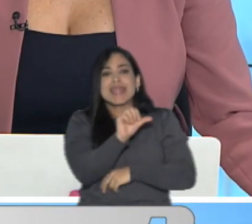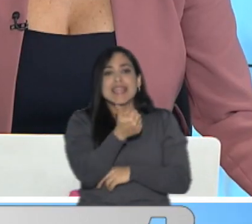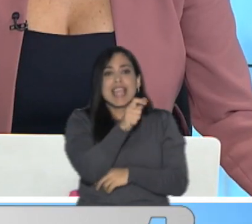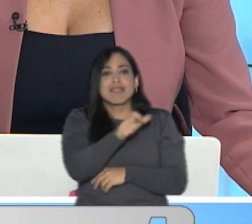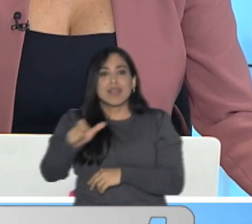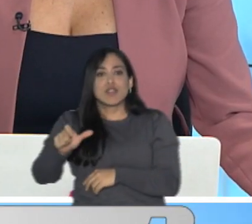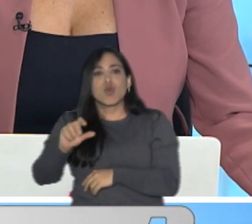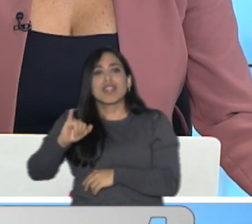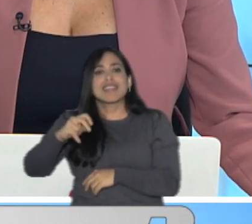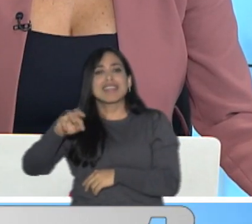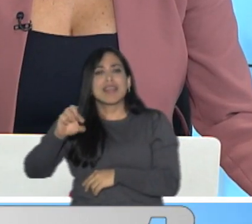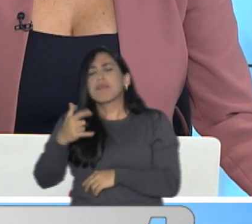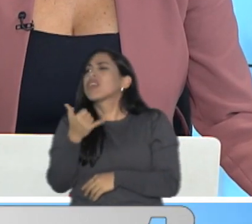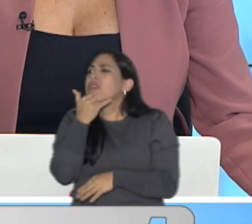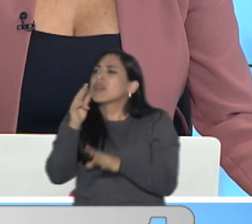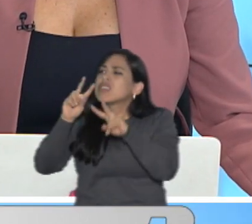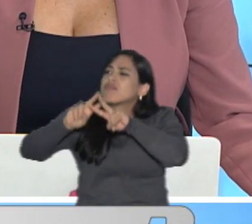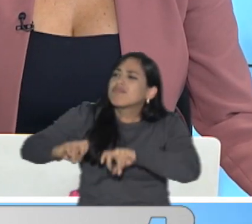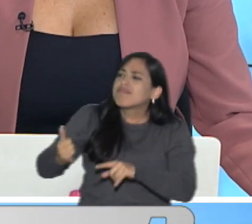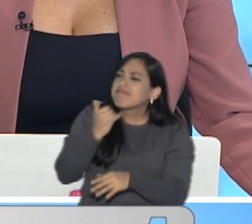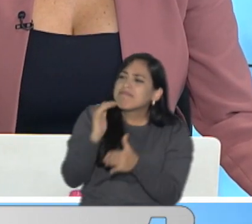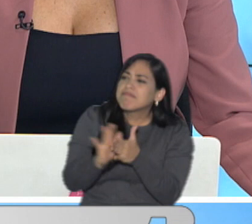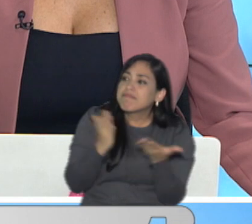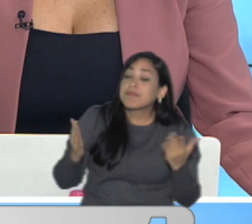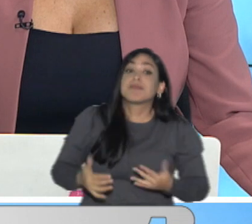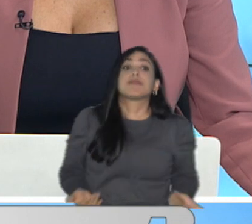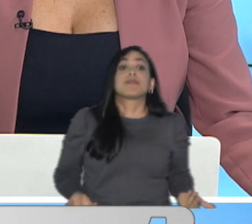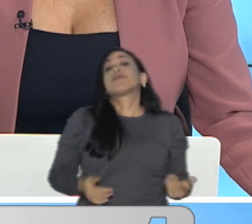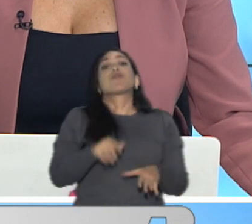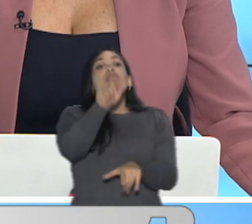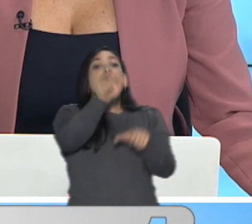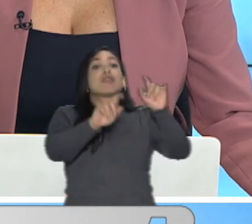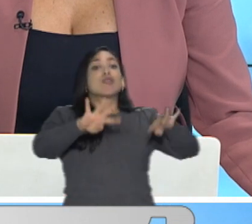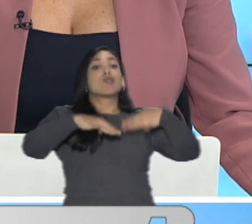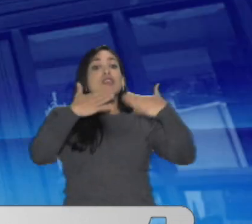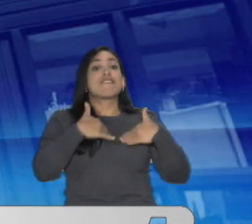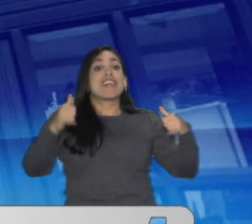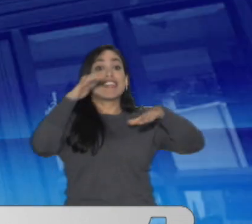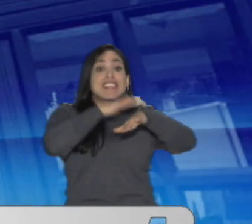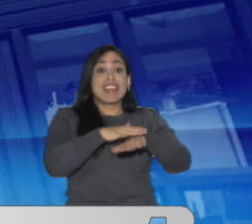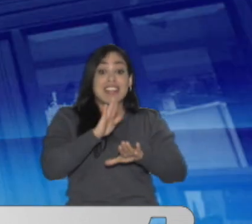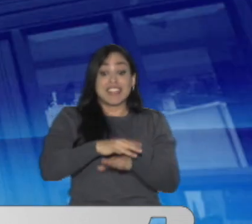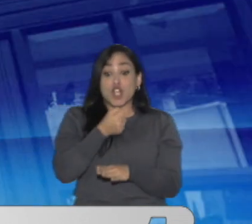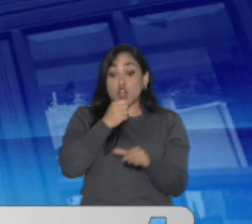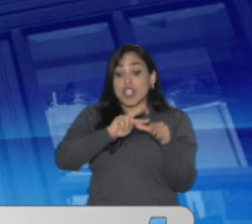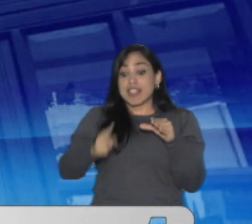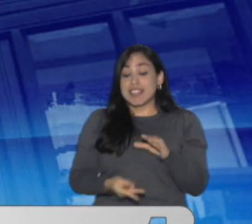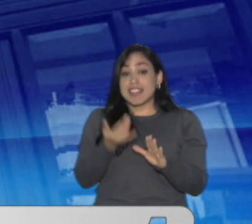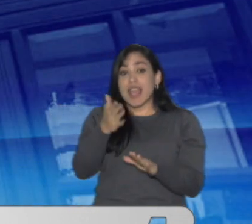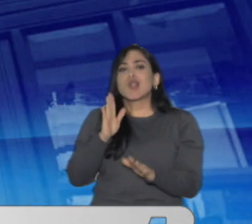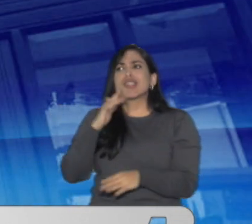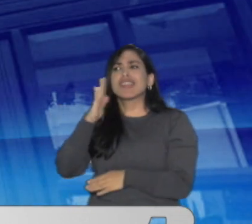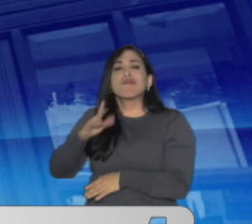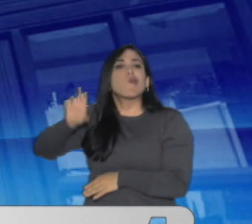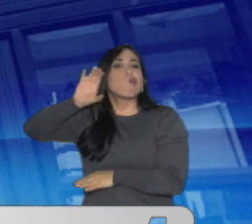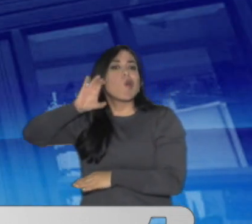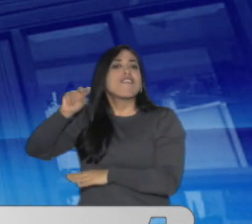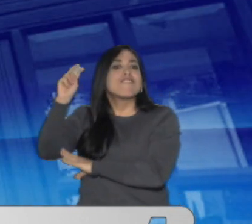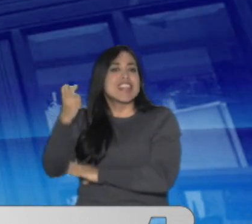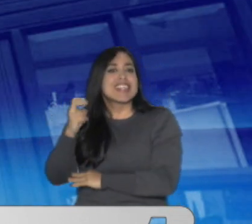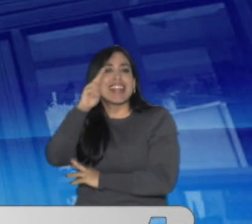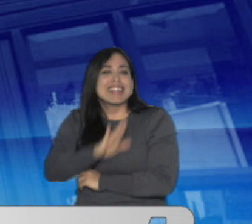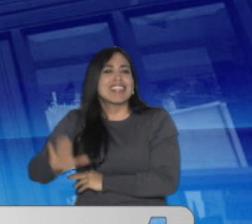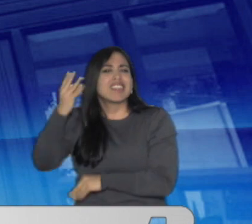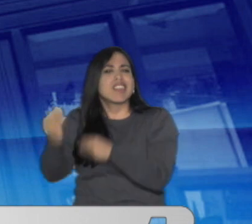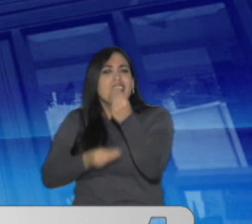Karen Borges, ¿cómo va la investigación? Beatriz y televidentes, buenas tardes. Pues Noticentro 1 CMI conoció que la Fiscalía General de la